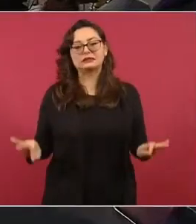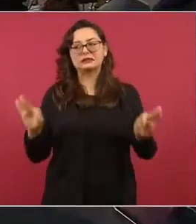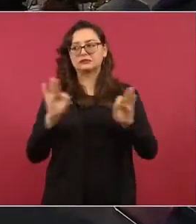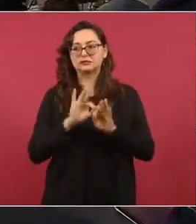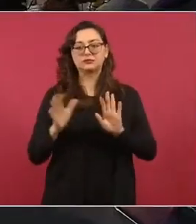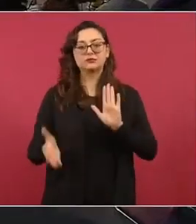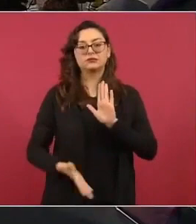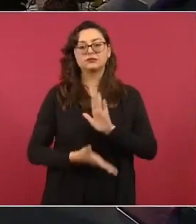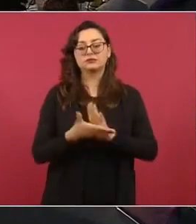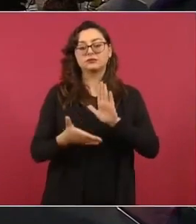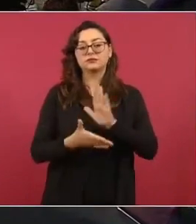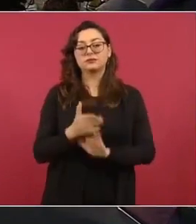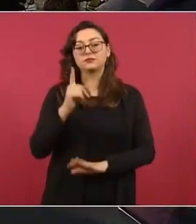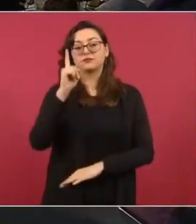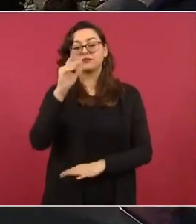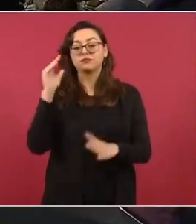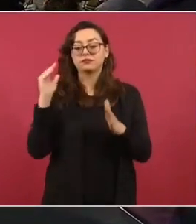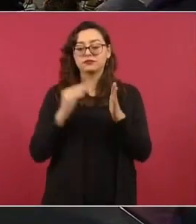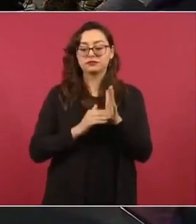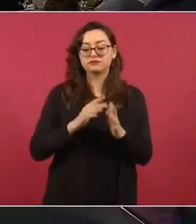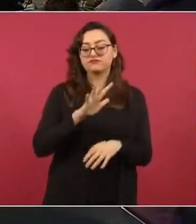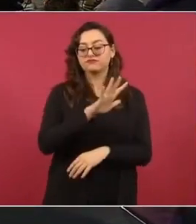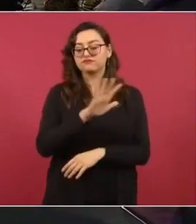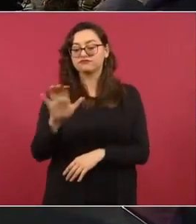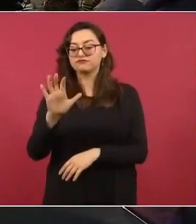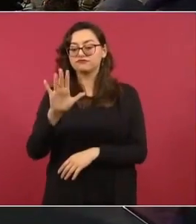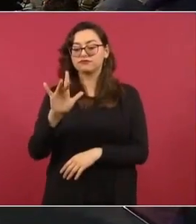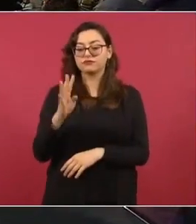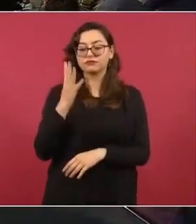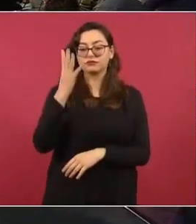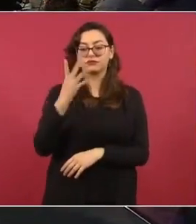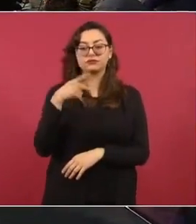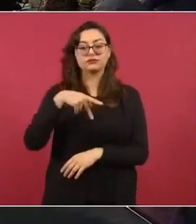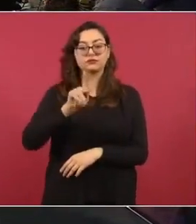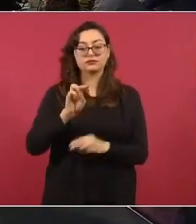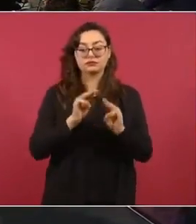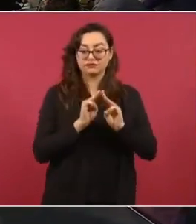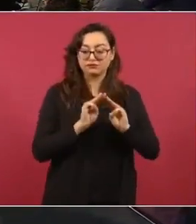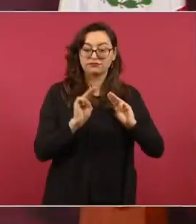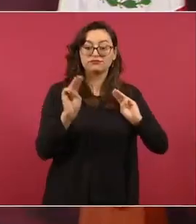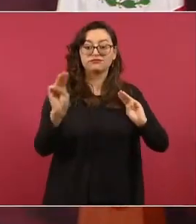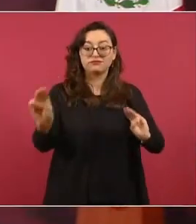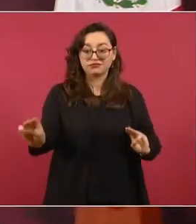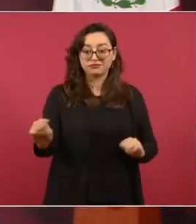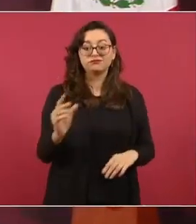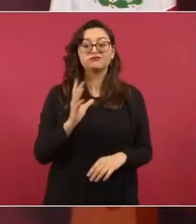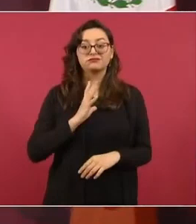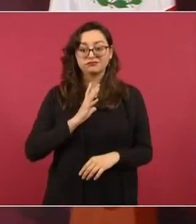son 1.554 kilómetros. Es como